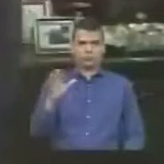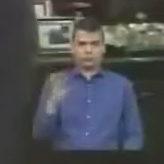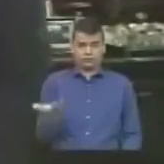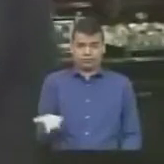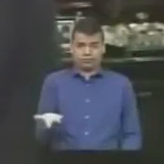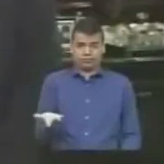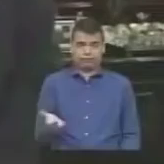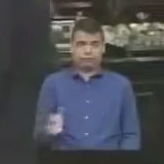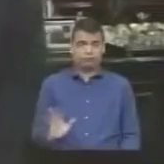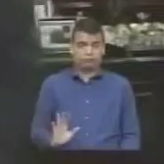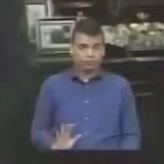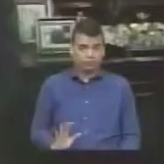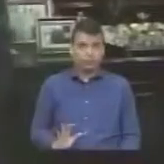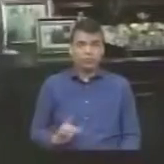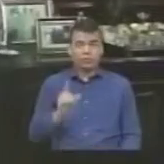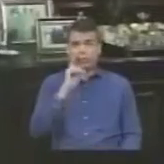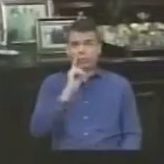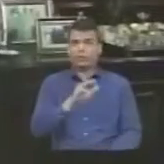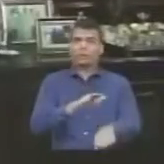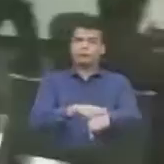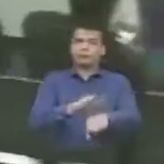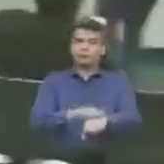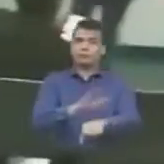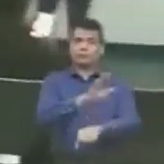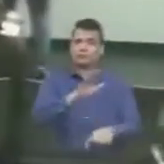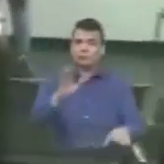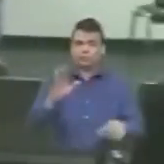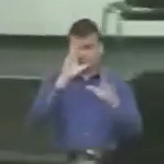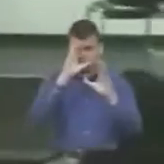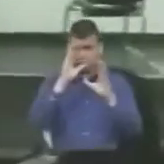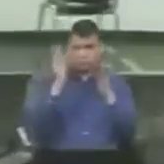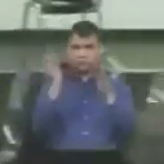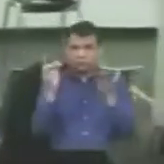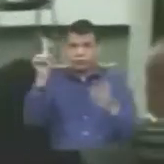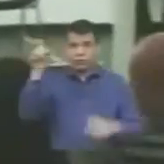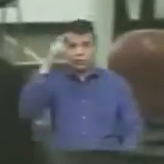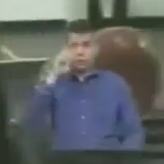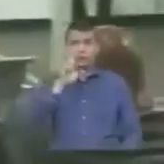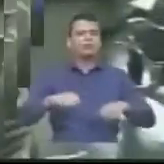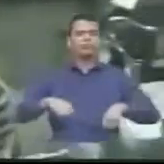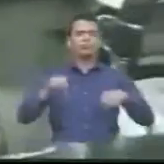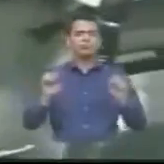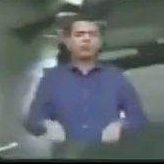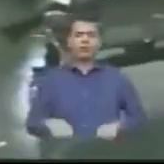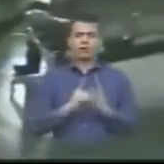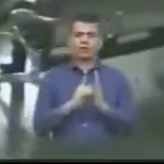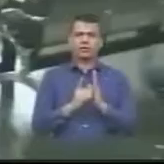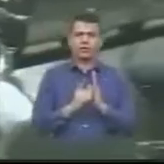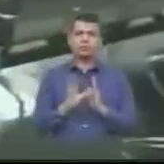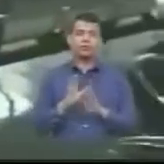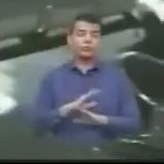unas menos. Por eso el llamado es a estar atentos a que el gobierno nacional haga efectivo el decreto del